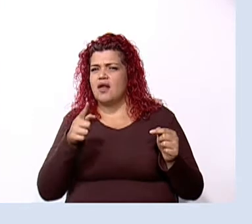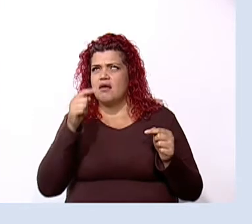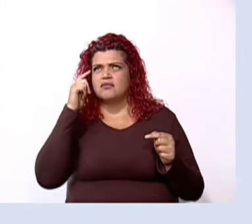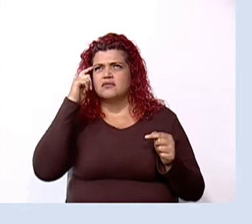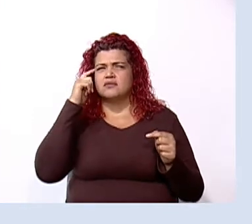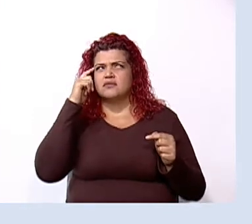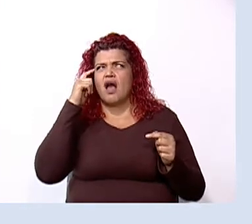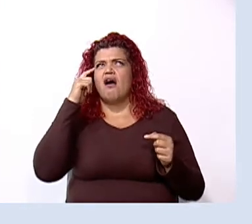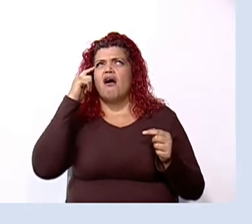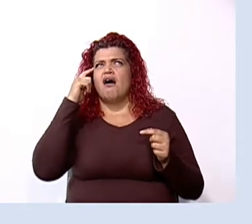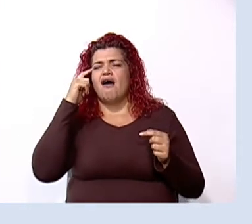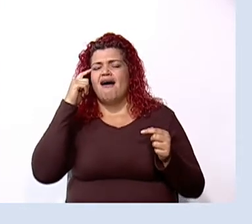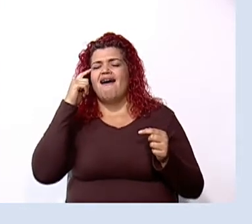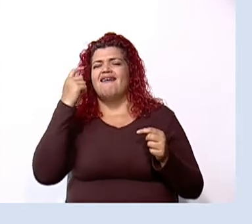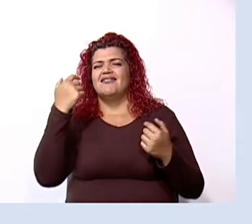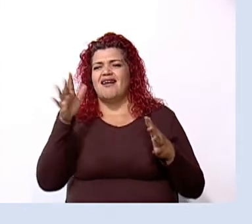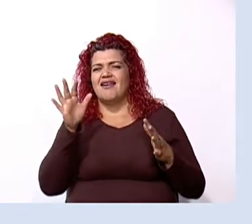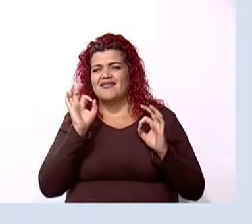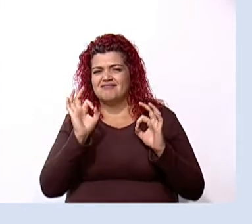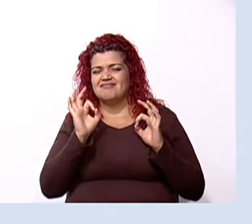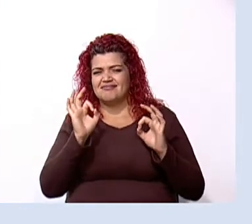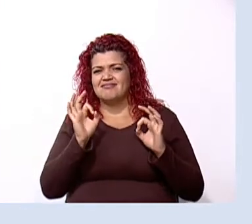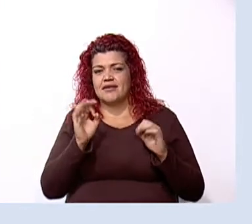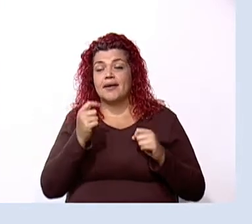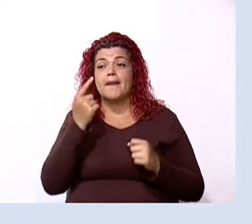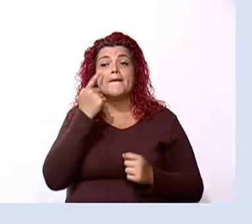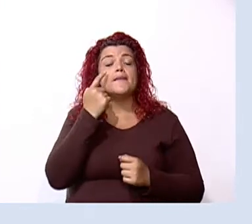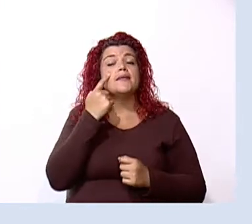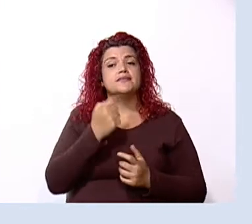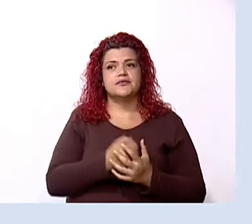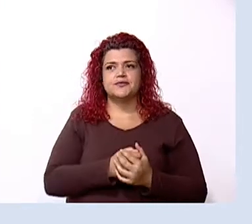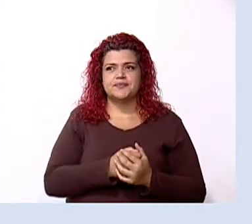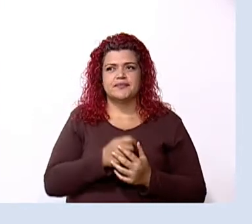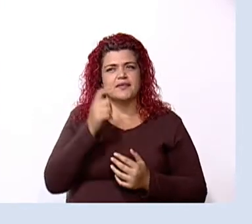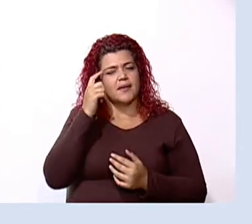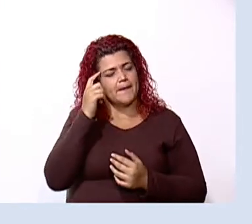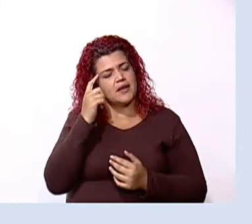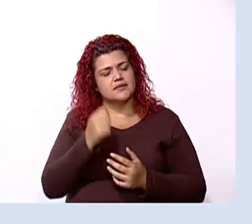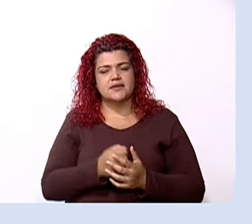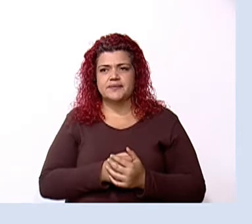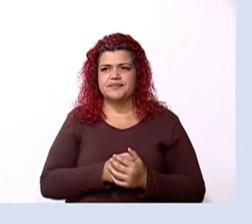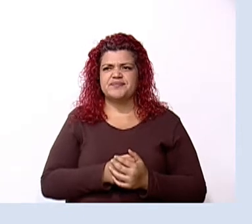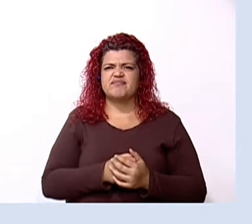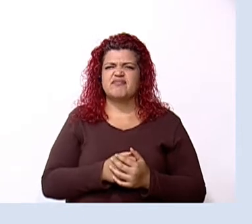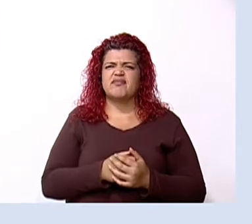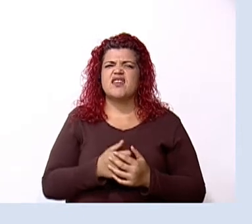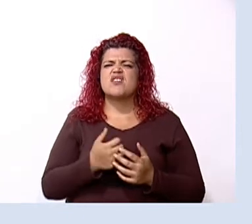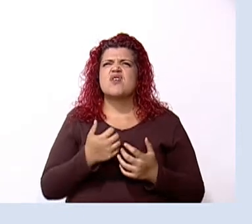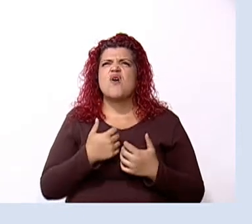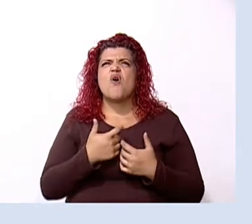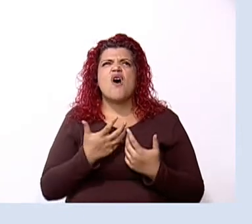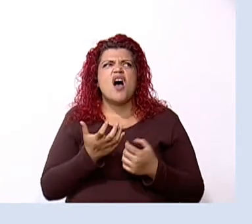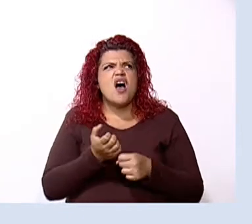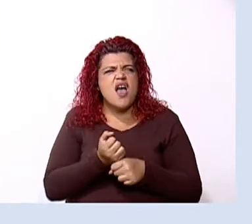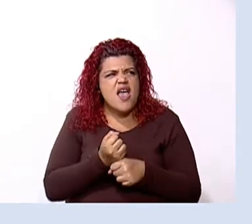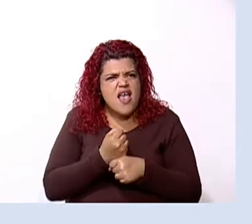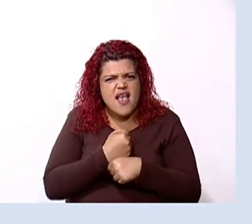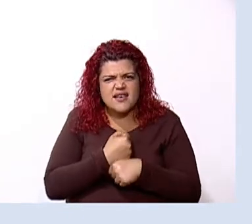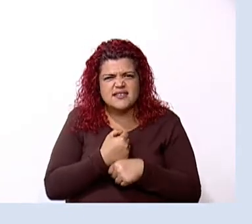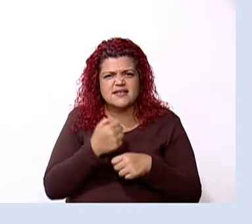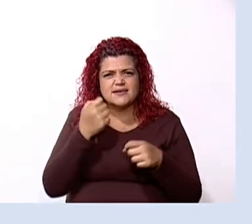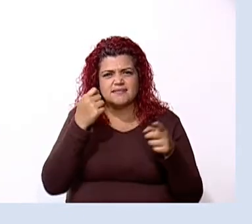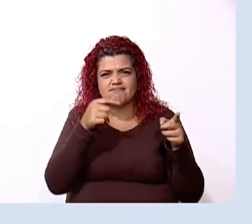mentes? Muy bien, entonces, veamos. Piense, ¿qué operación